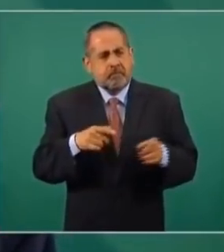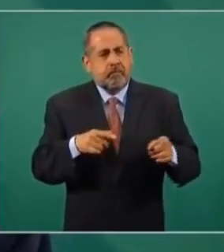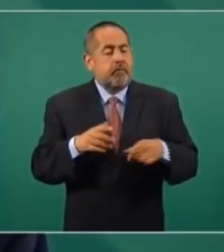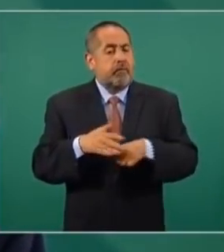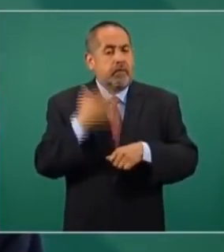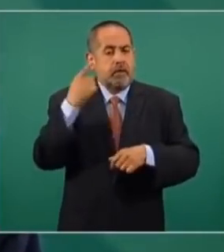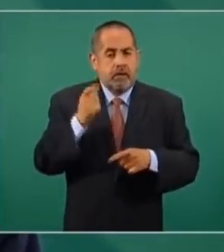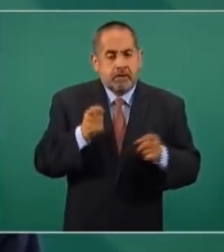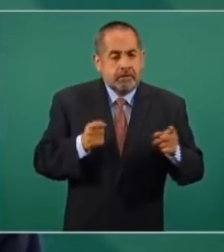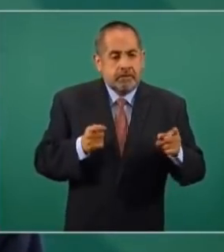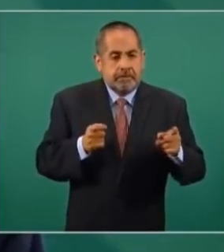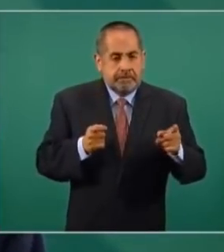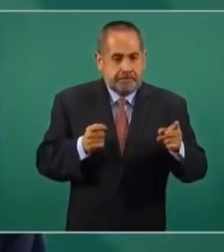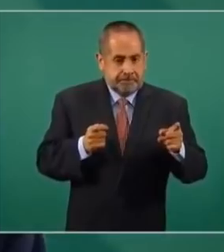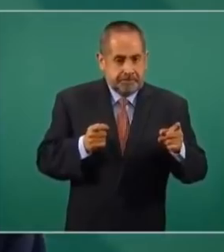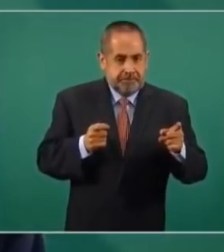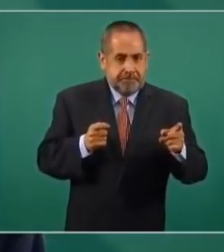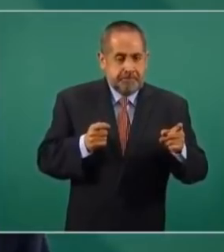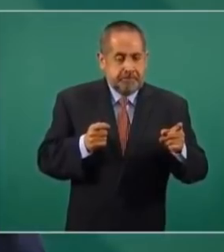porque